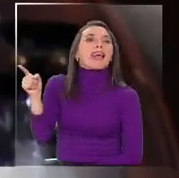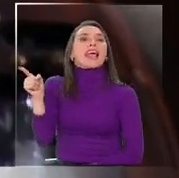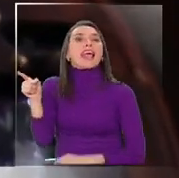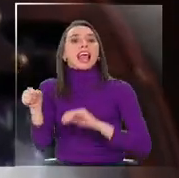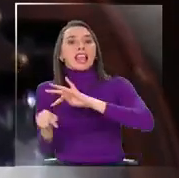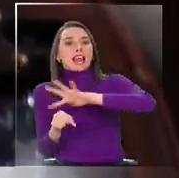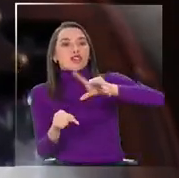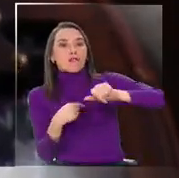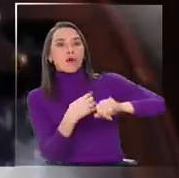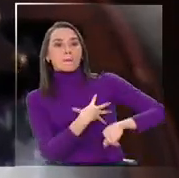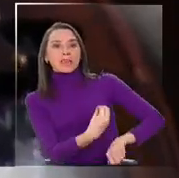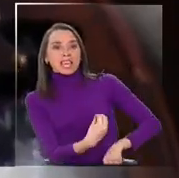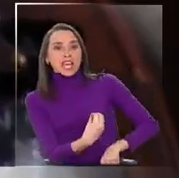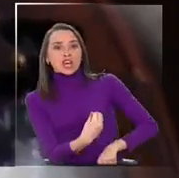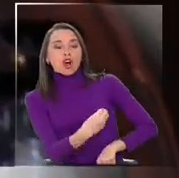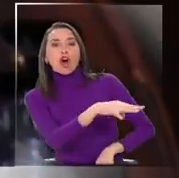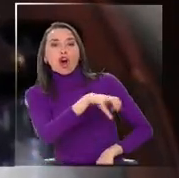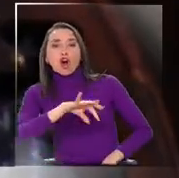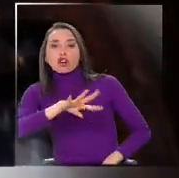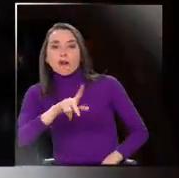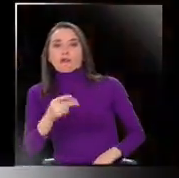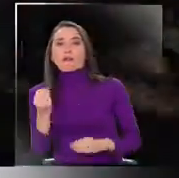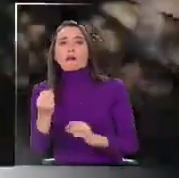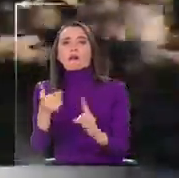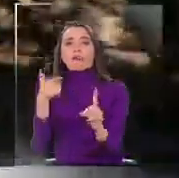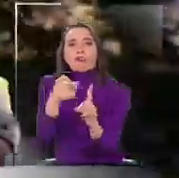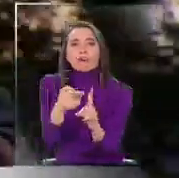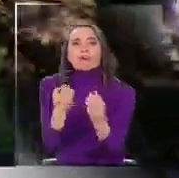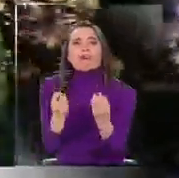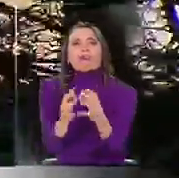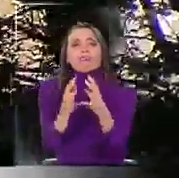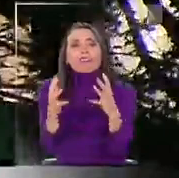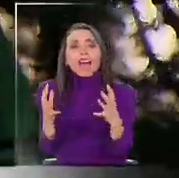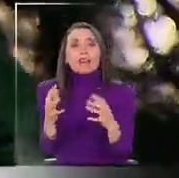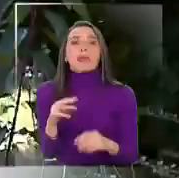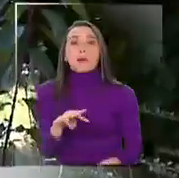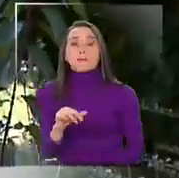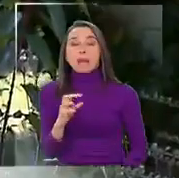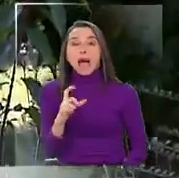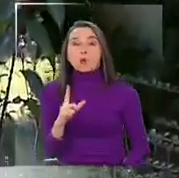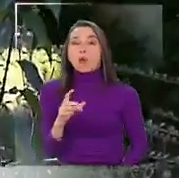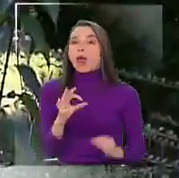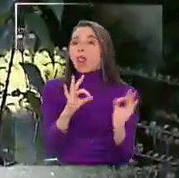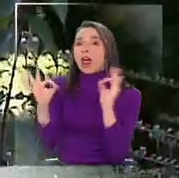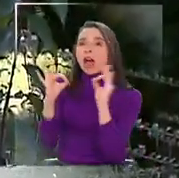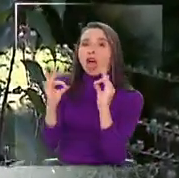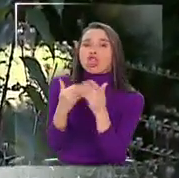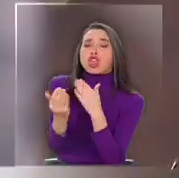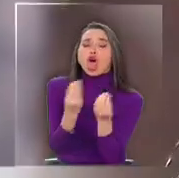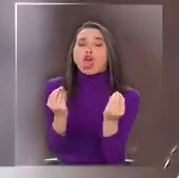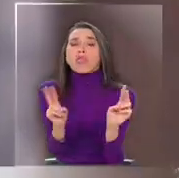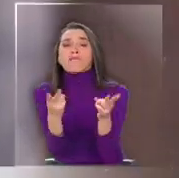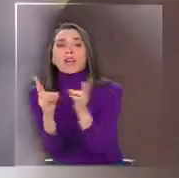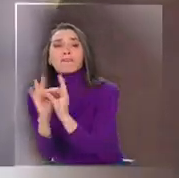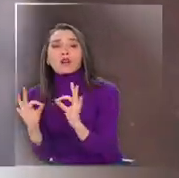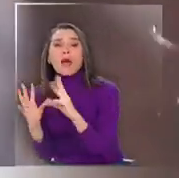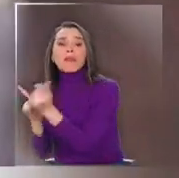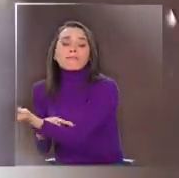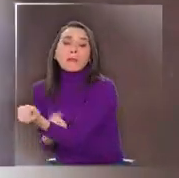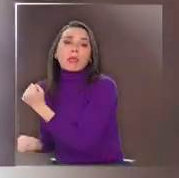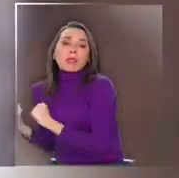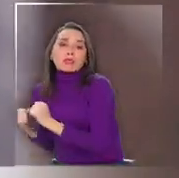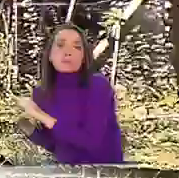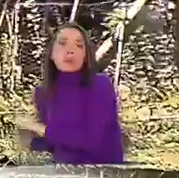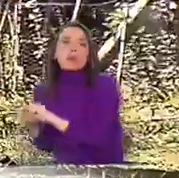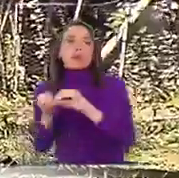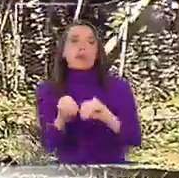le robó, pero no es el hecho ese daño tan grande. Cuando Manuel no daba señales de vida, su familia se trasladó hasta Villa Rica